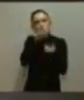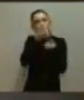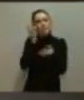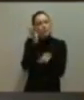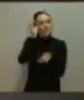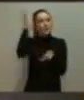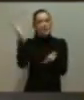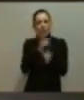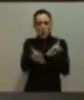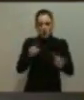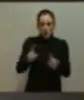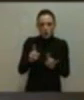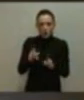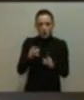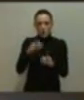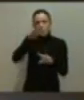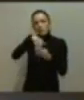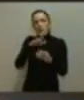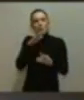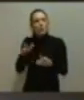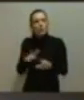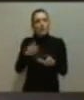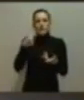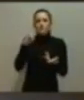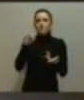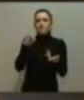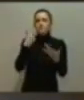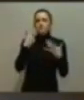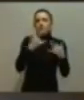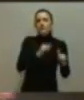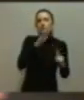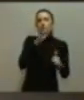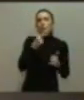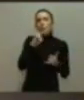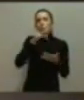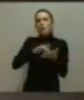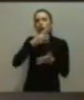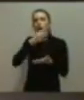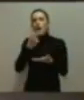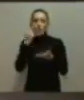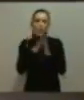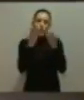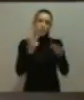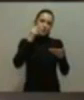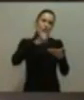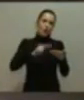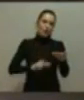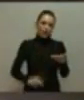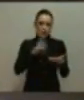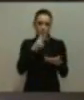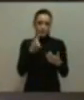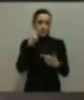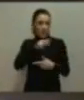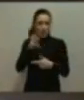los portavoces, ni para que cuando intervenga cite un libro que nos recuerda que hace tiempo que no refresca y actualiza sus